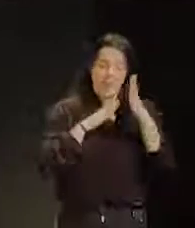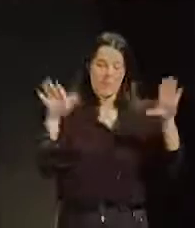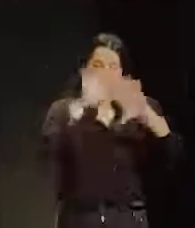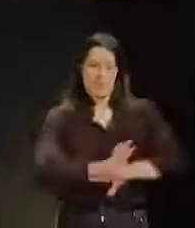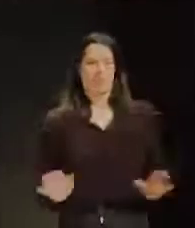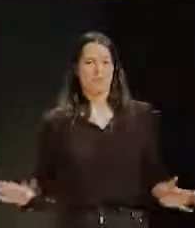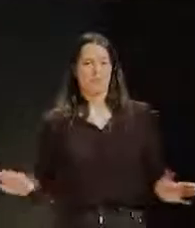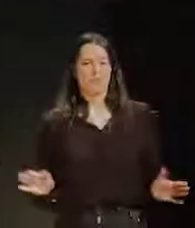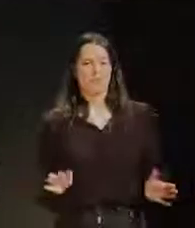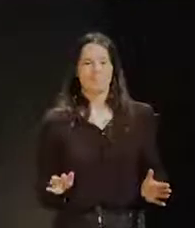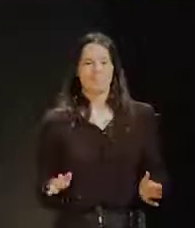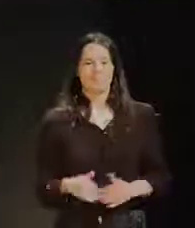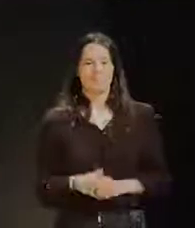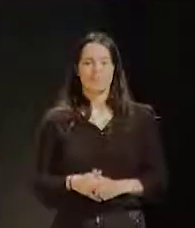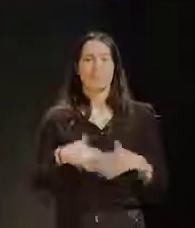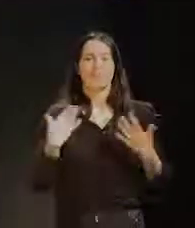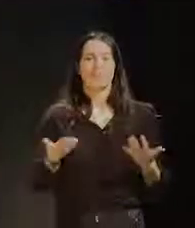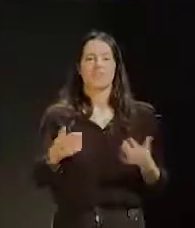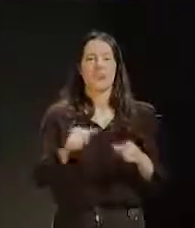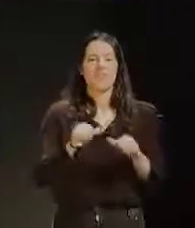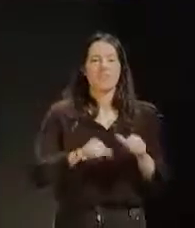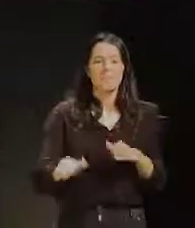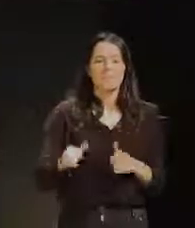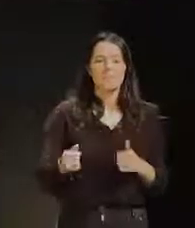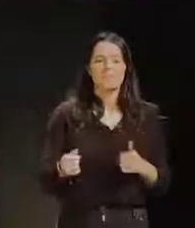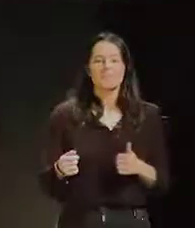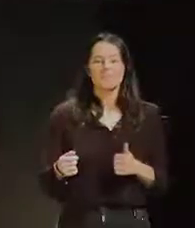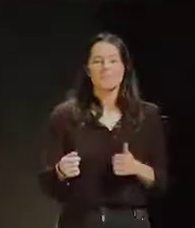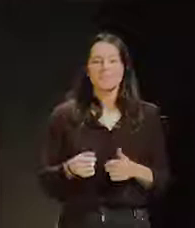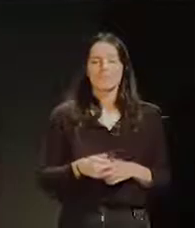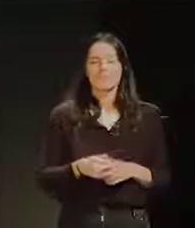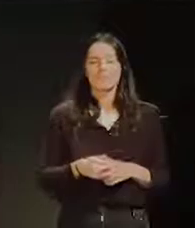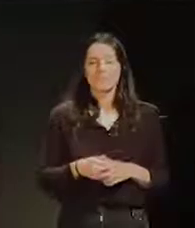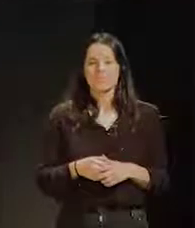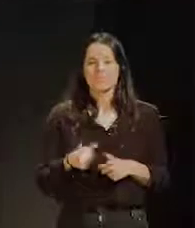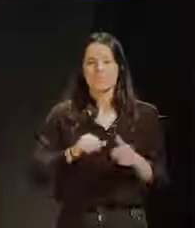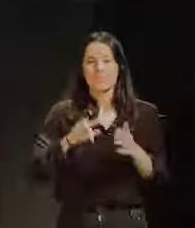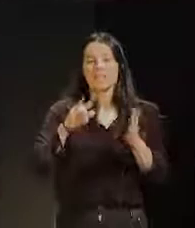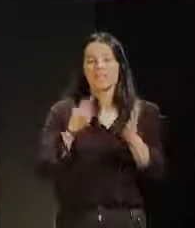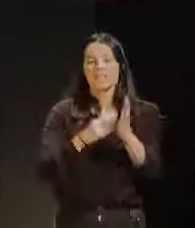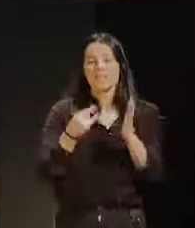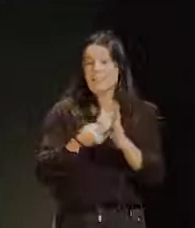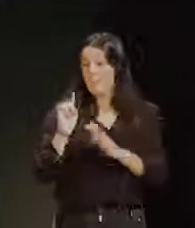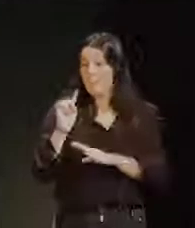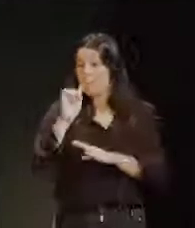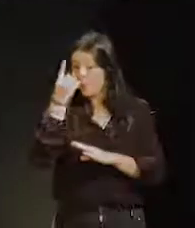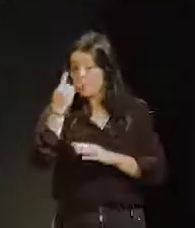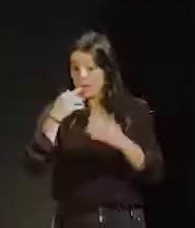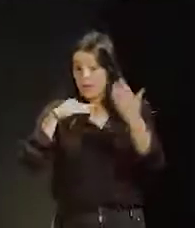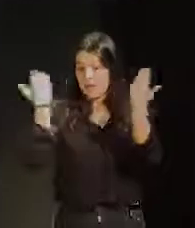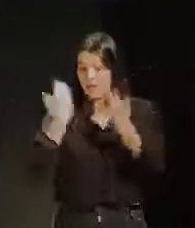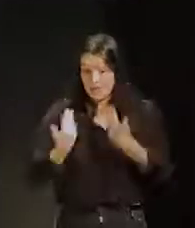Entonces me metió la cabeza y la primera técnica que recibí